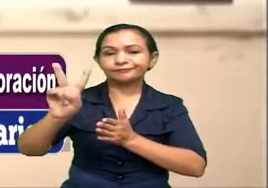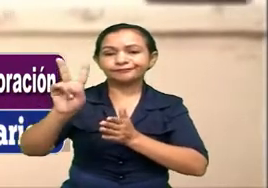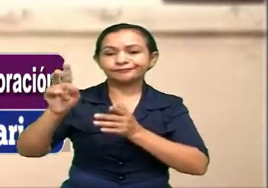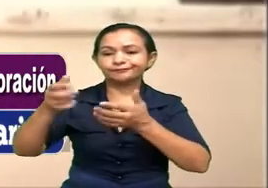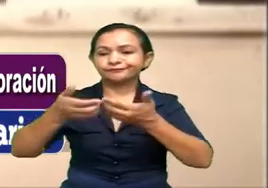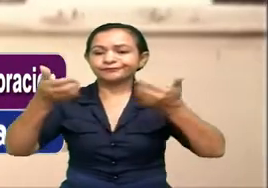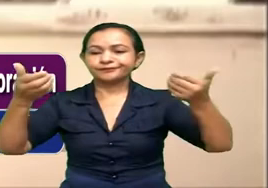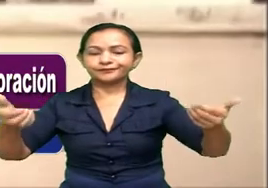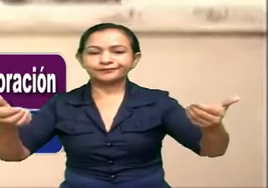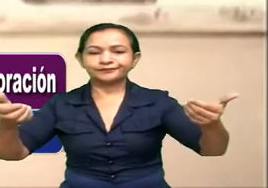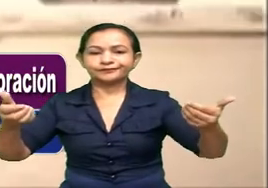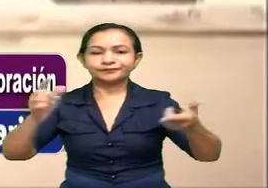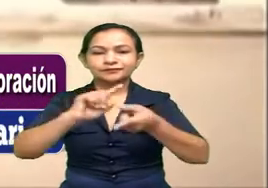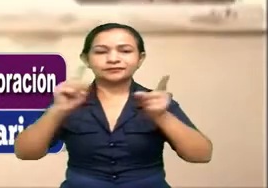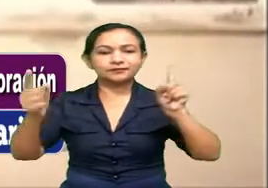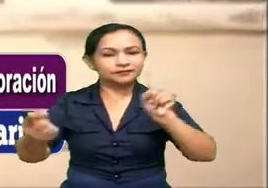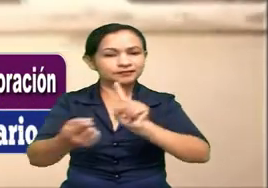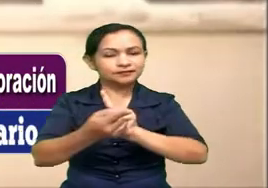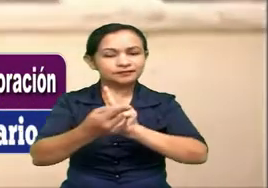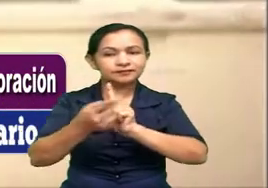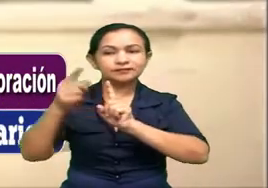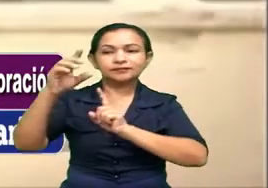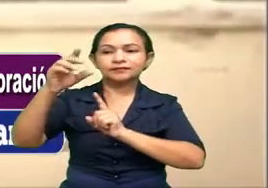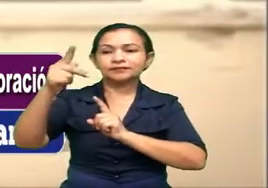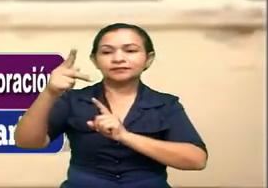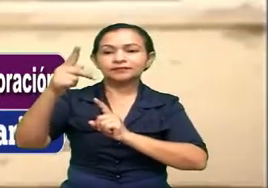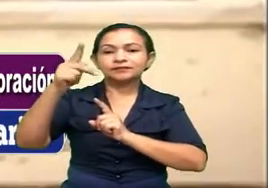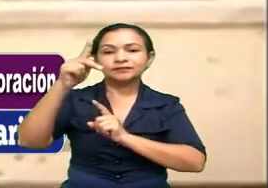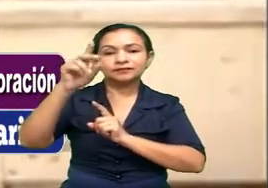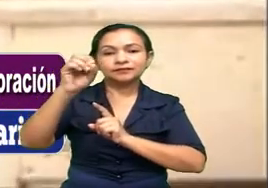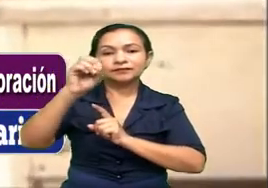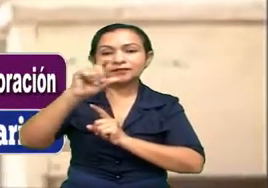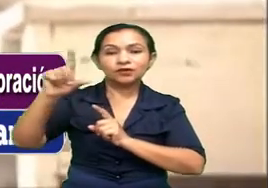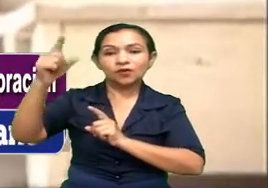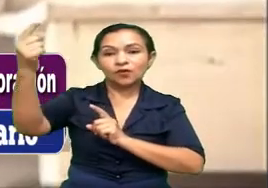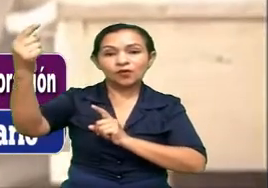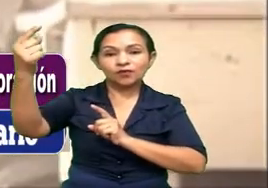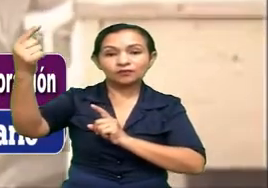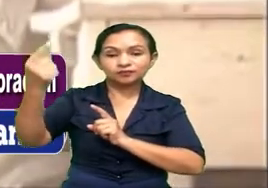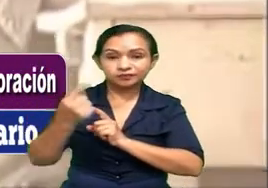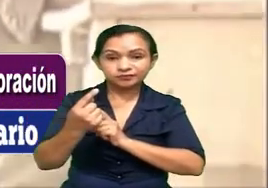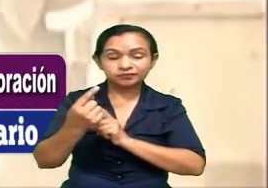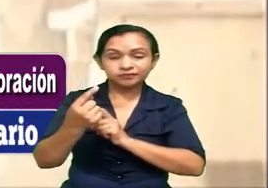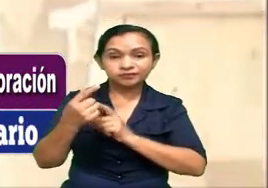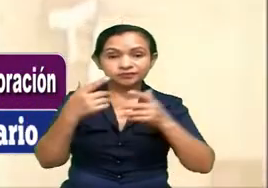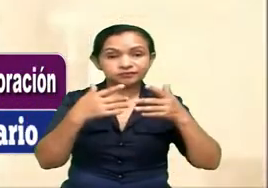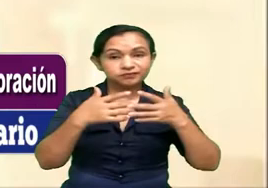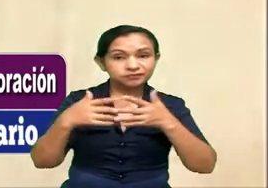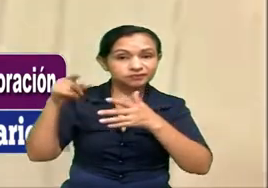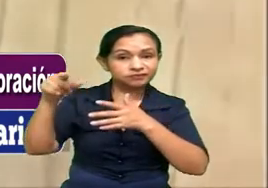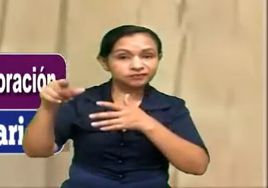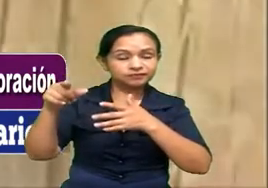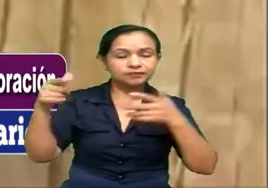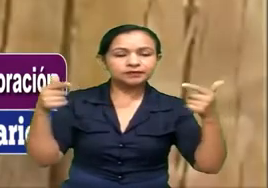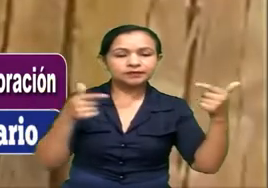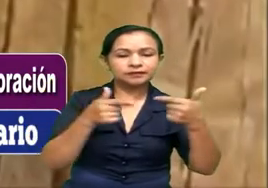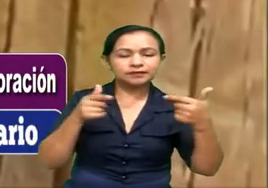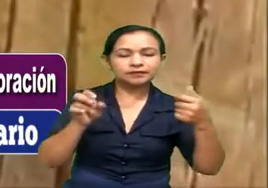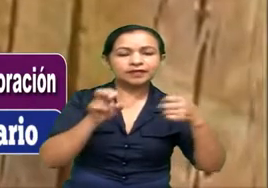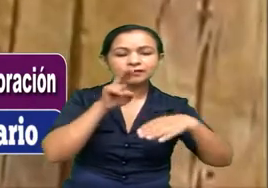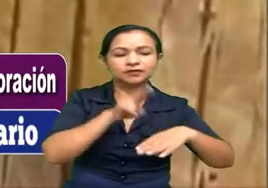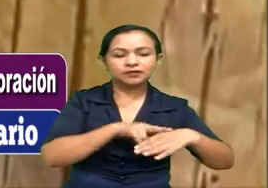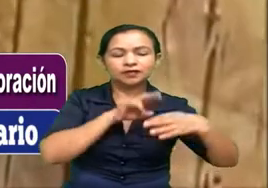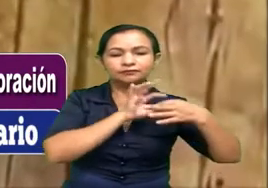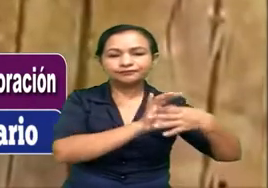se transforma con la venida de Byron Cole, sus mercenarios, y con la llegada de William Walker, en una guerra